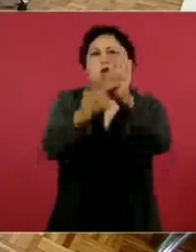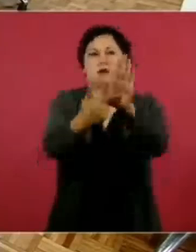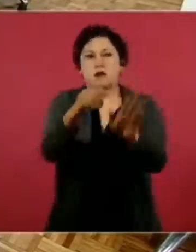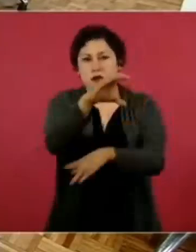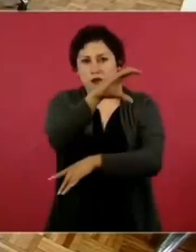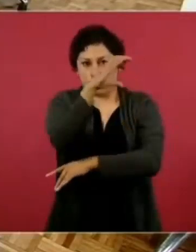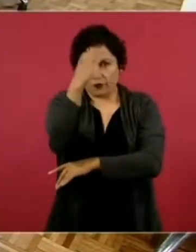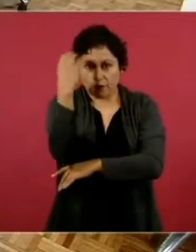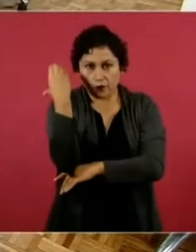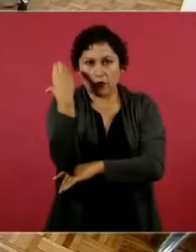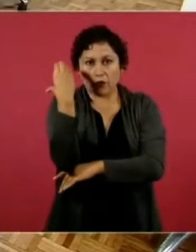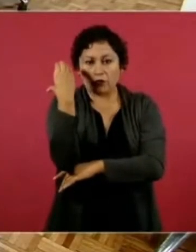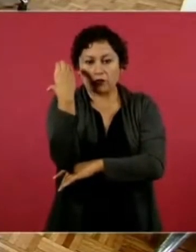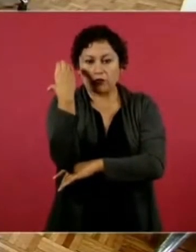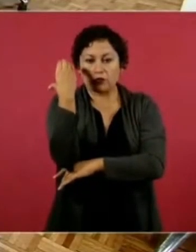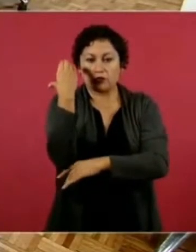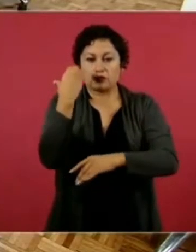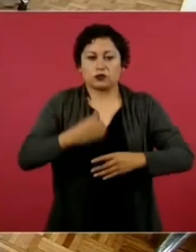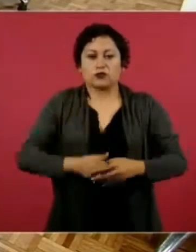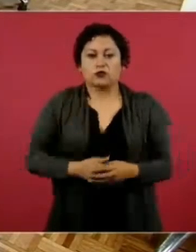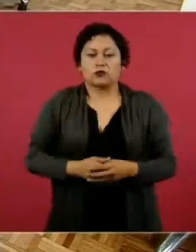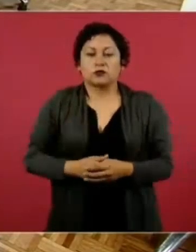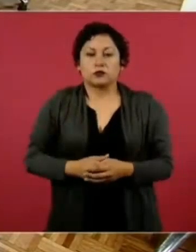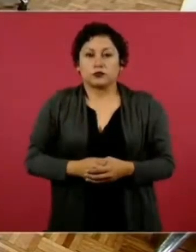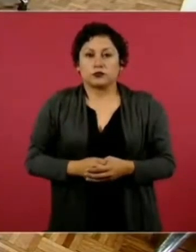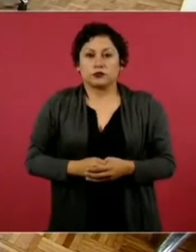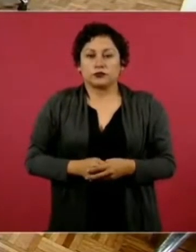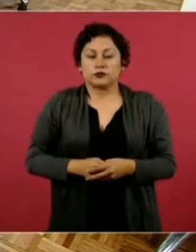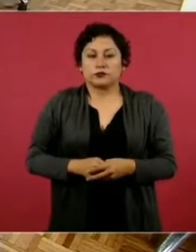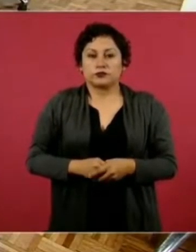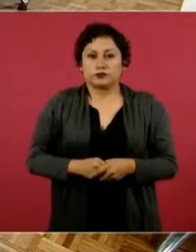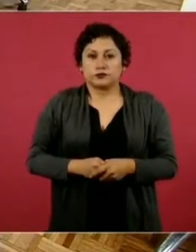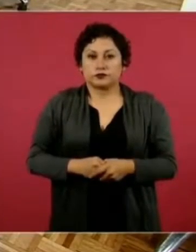de